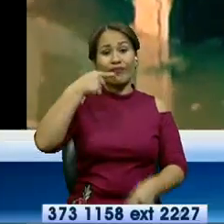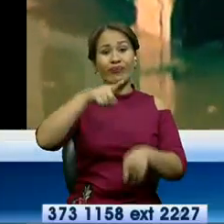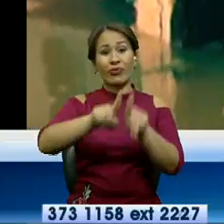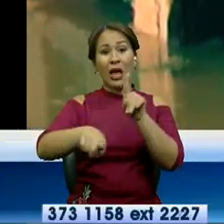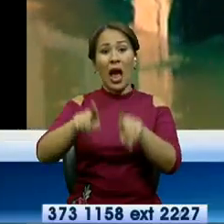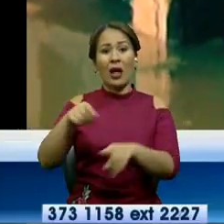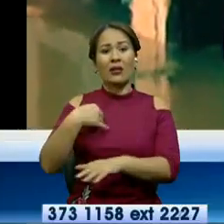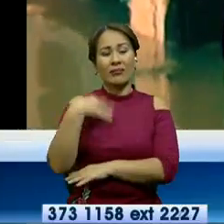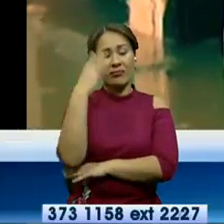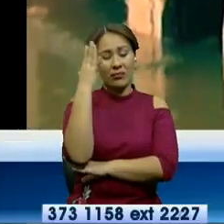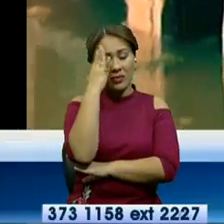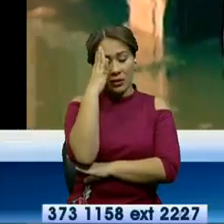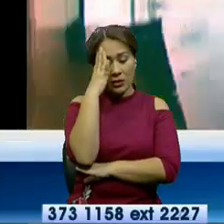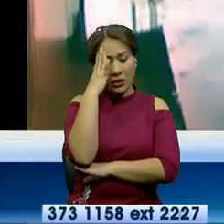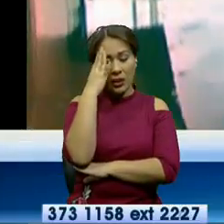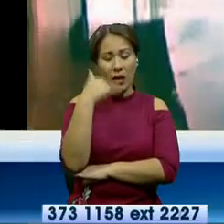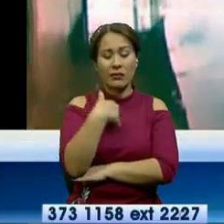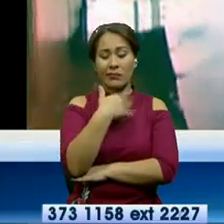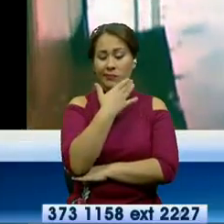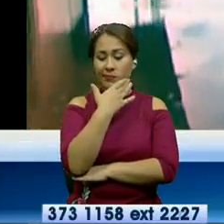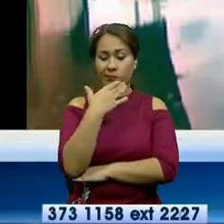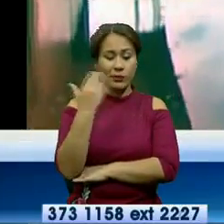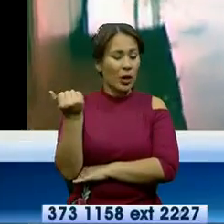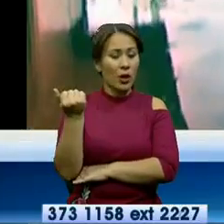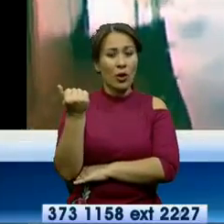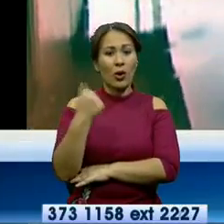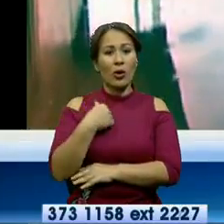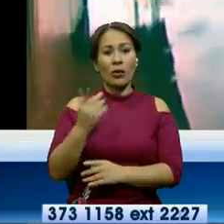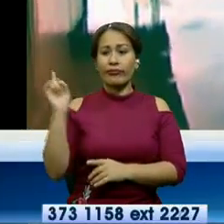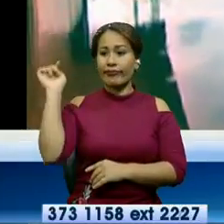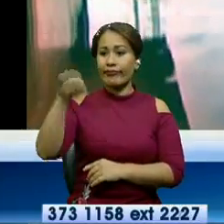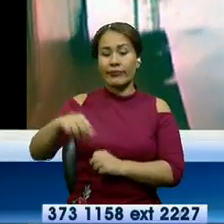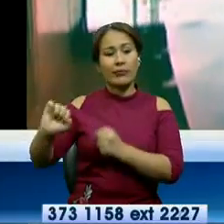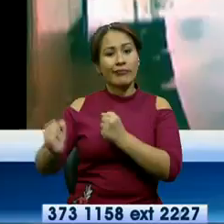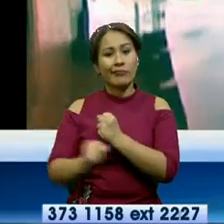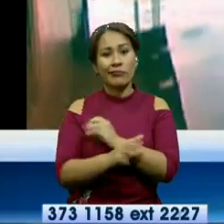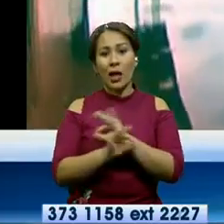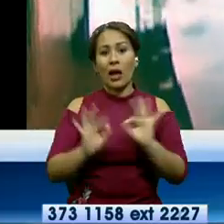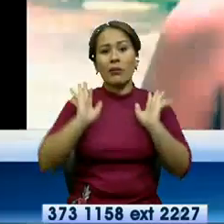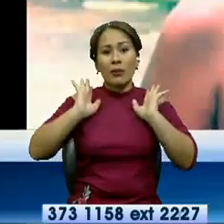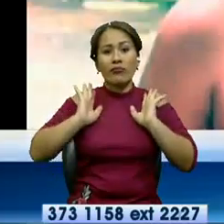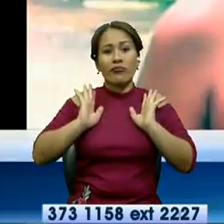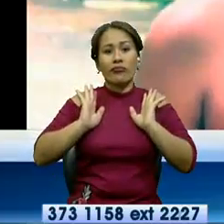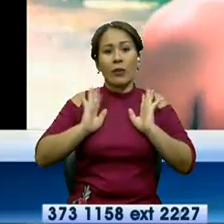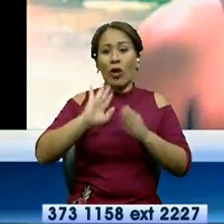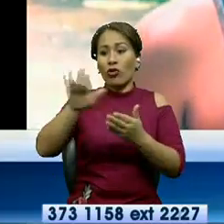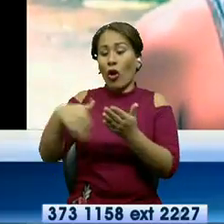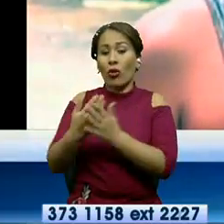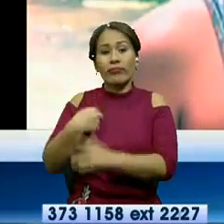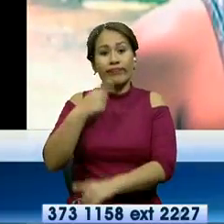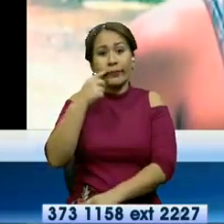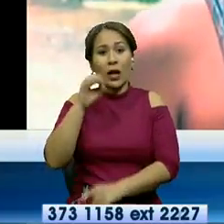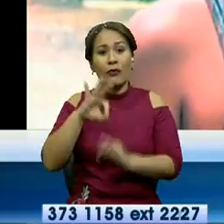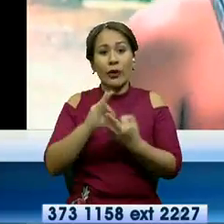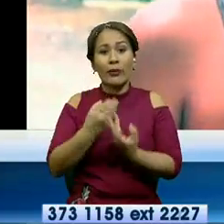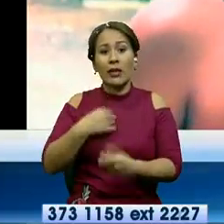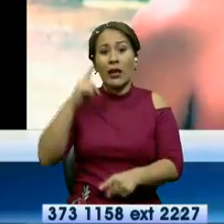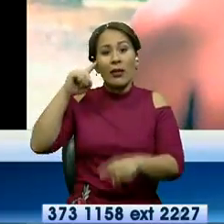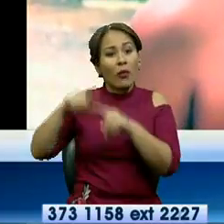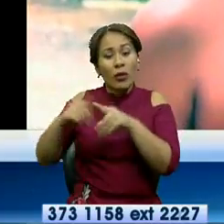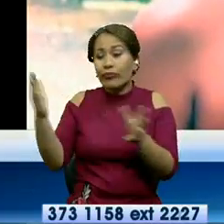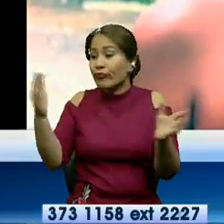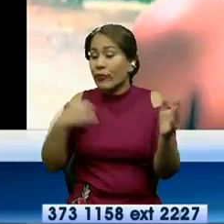aseguran sentir el compromiso de acudir y colaborar con la limpieza. Nosotros, padres, familias, nosotros